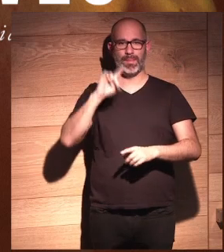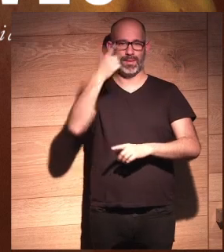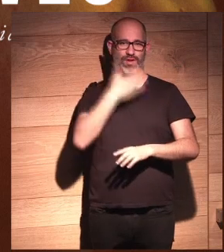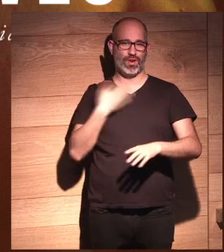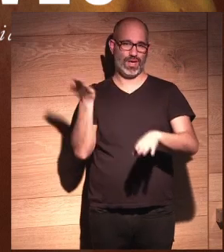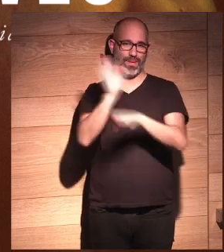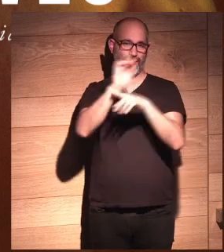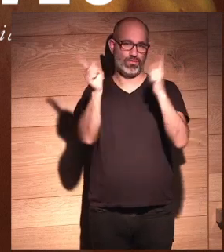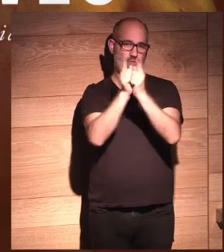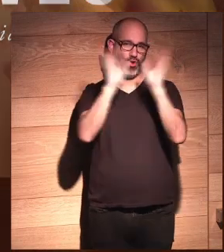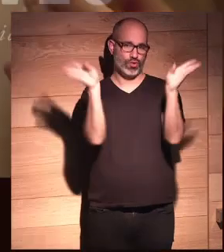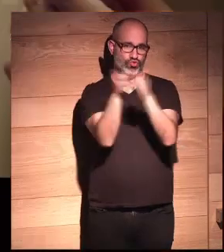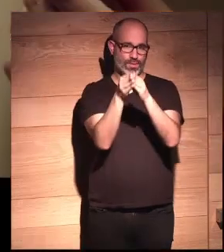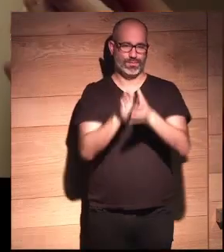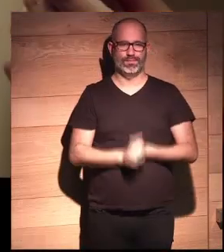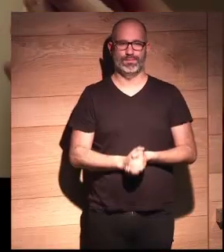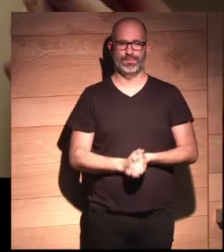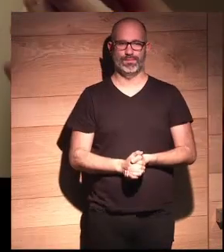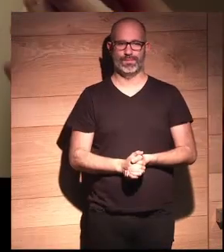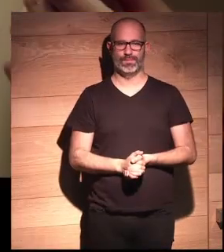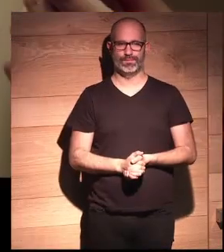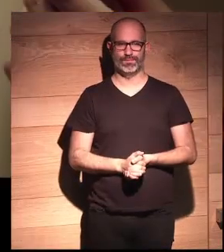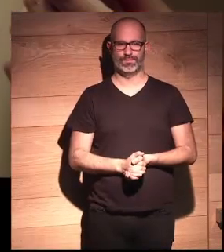que veáis.